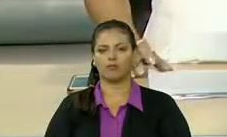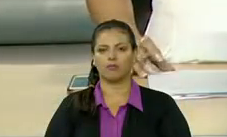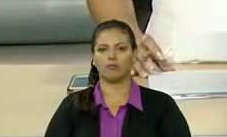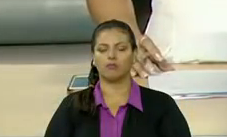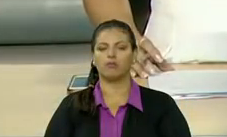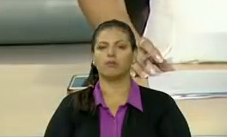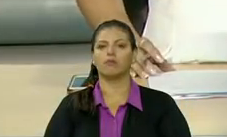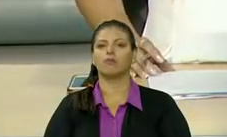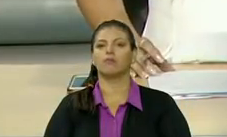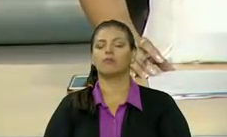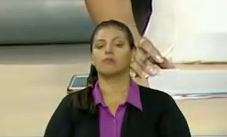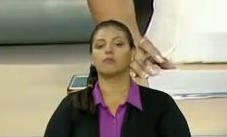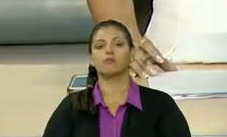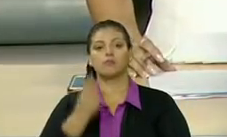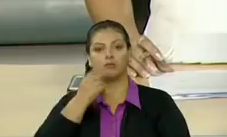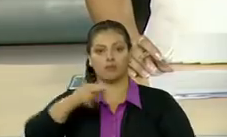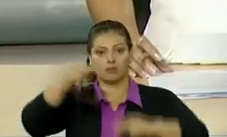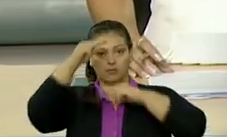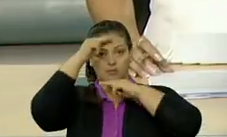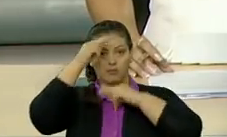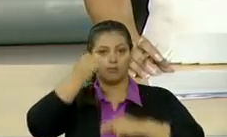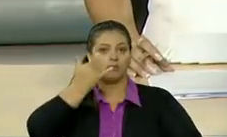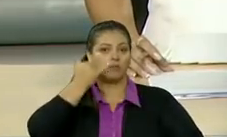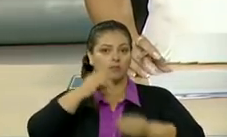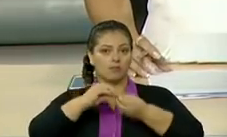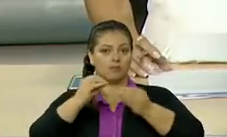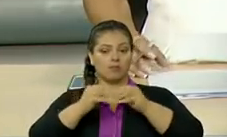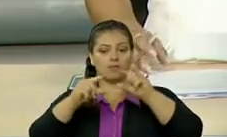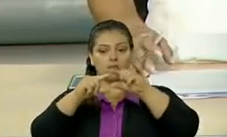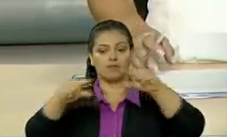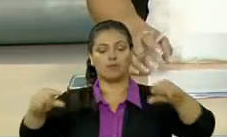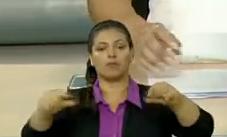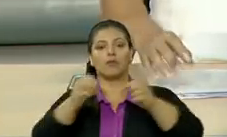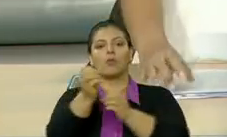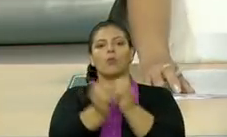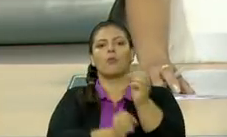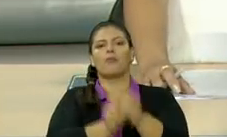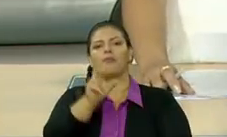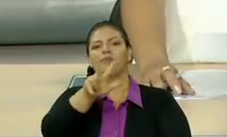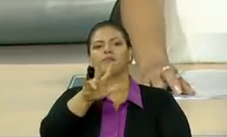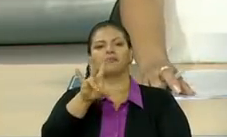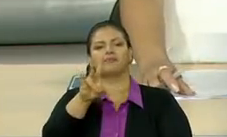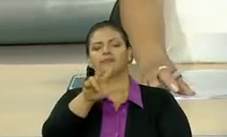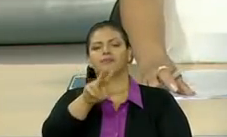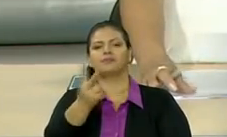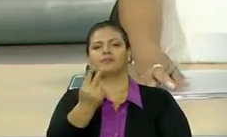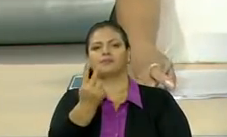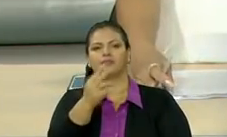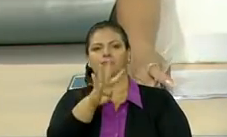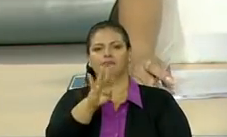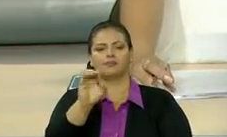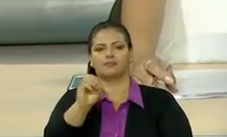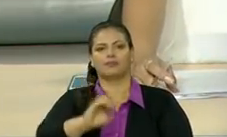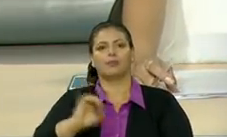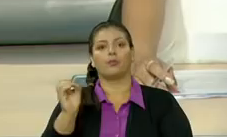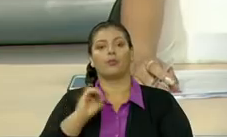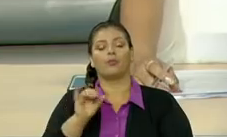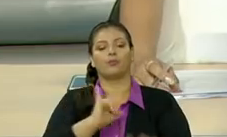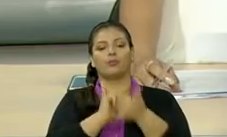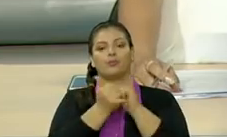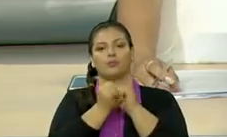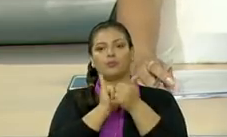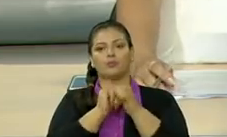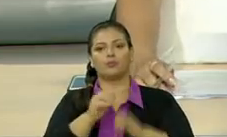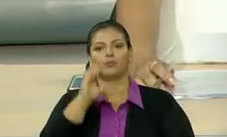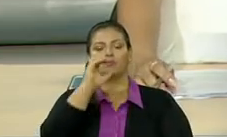Bueno, vamos a poner a su disposición los números telefónicos para que se contacten con nosotros al 373-1240 y las extensiones 4221, 4229